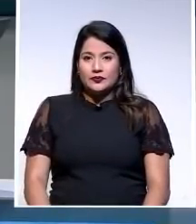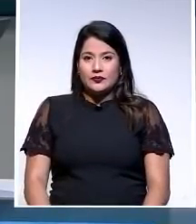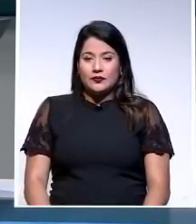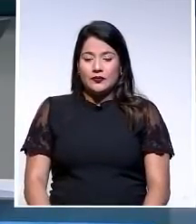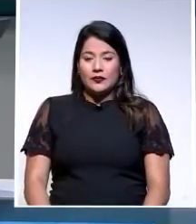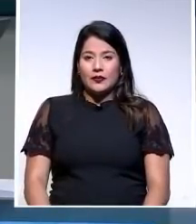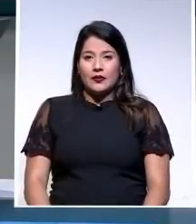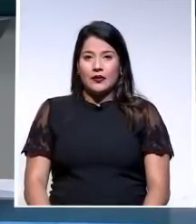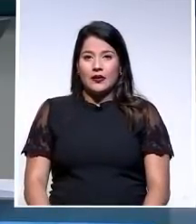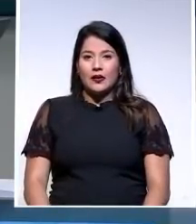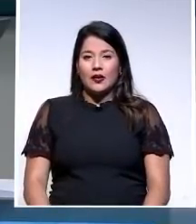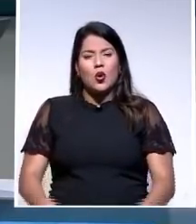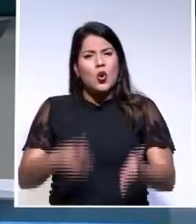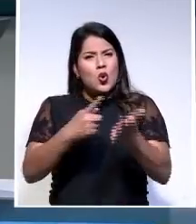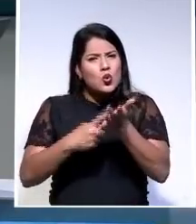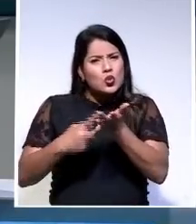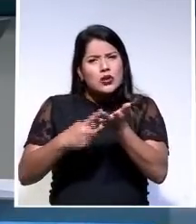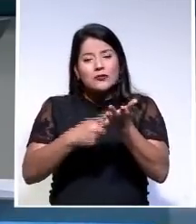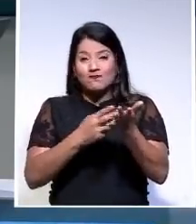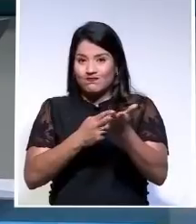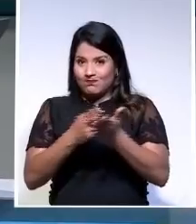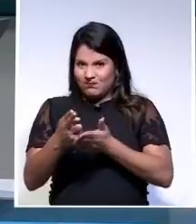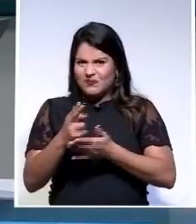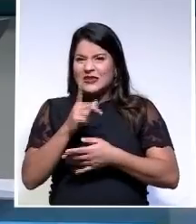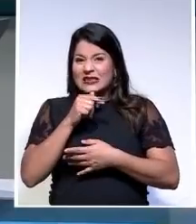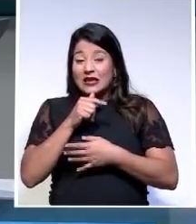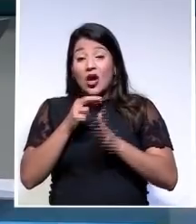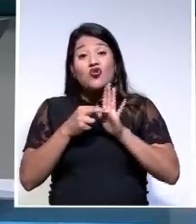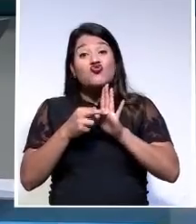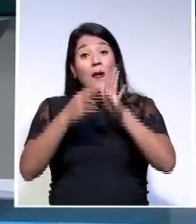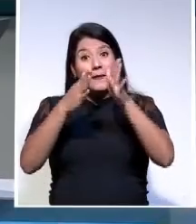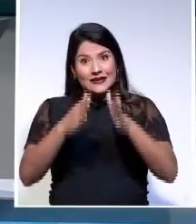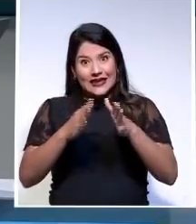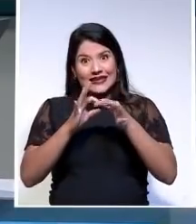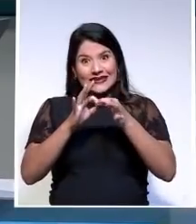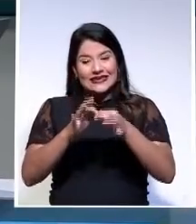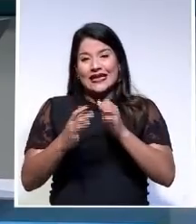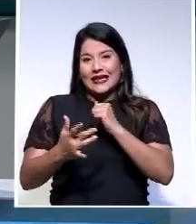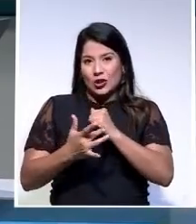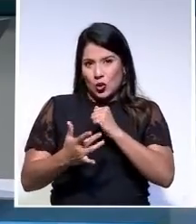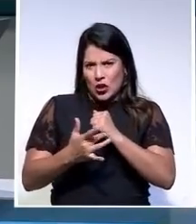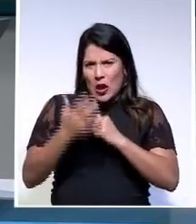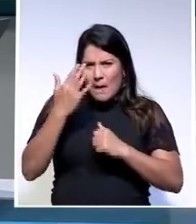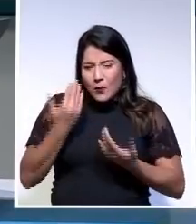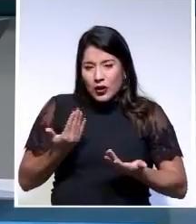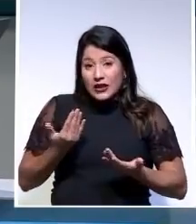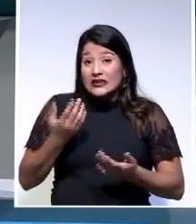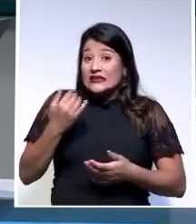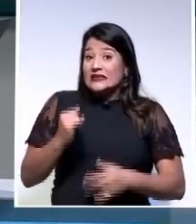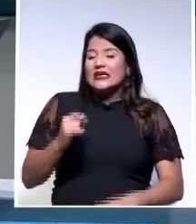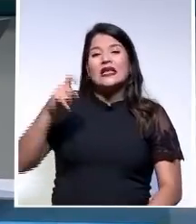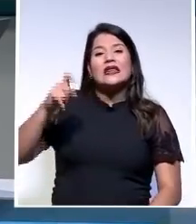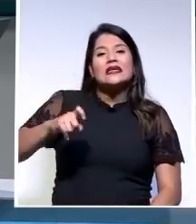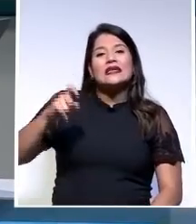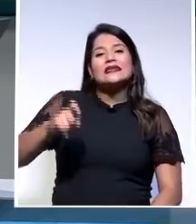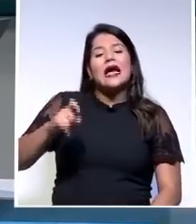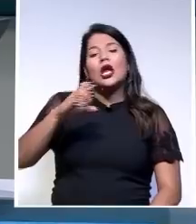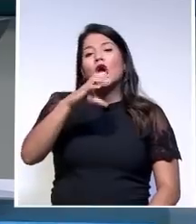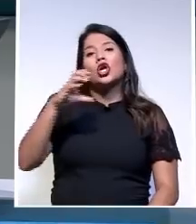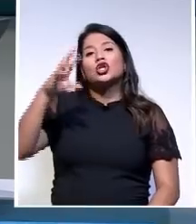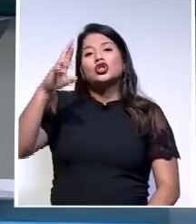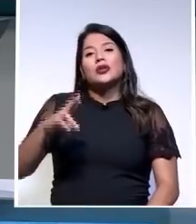Y una franca discusión tuvieron representantes del sector tecnológico acerca de la necesidad de que el país